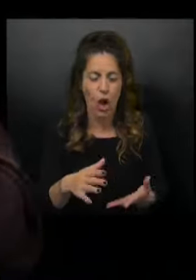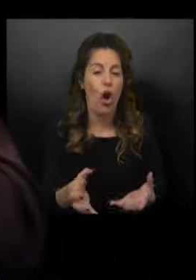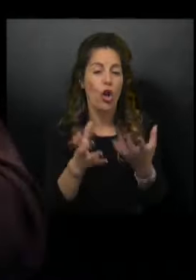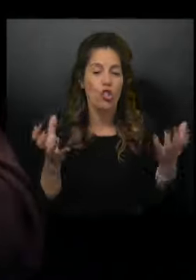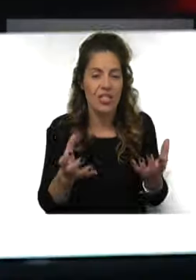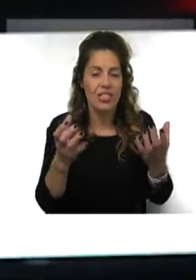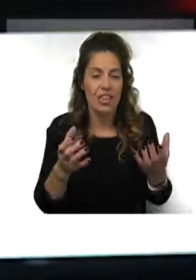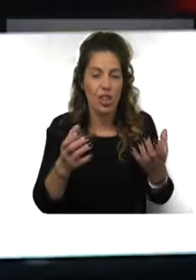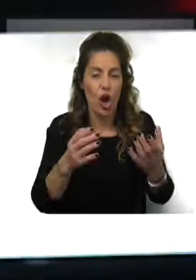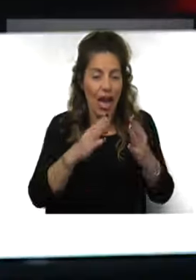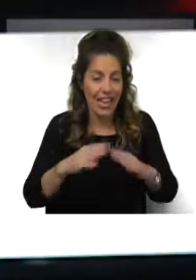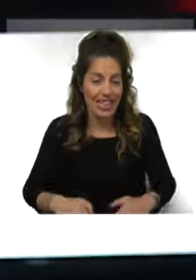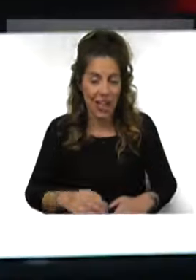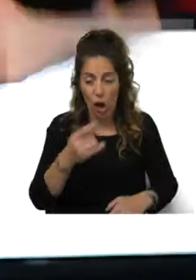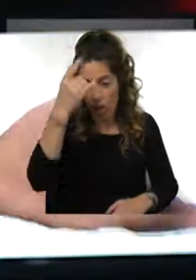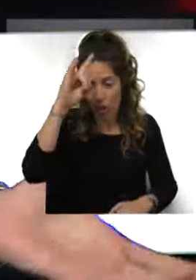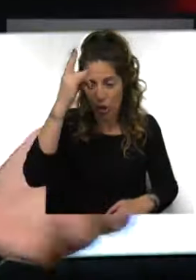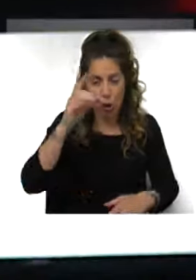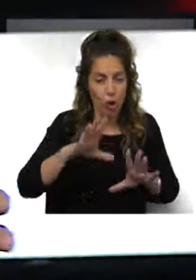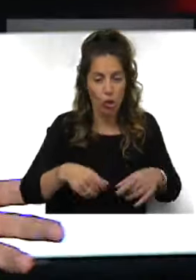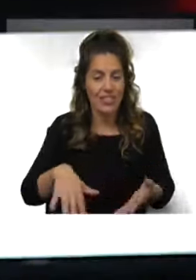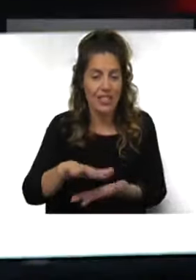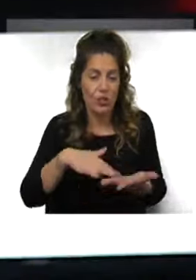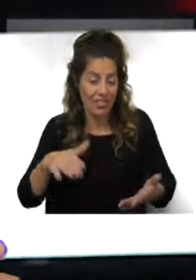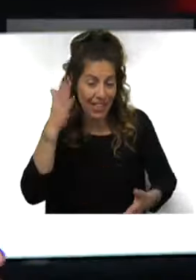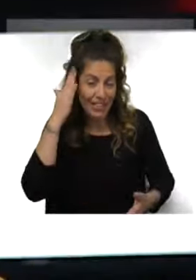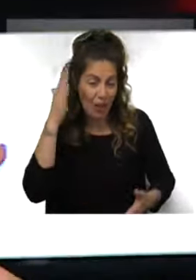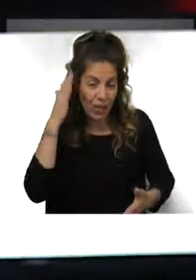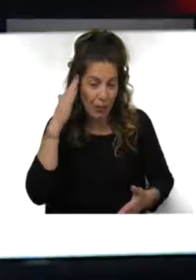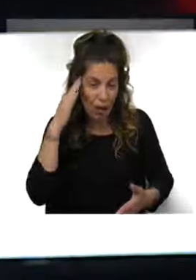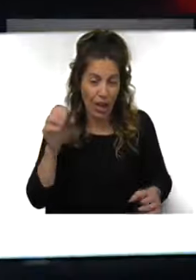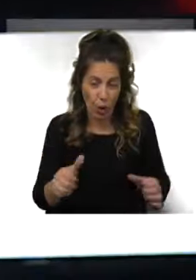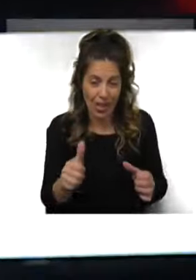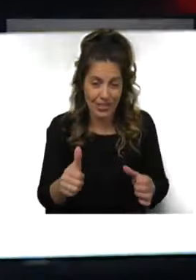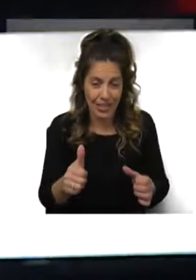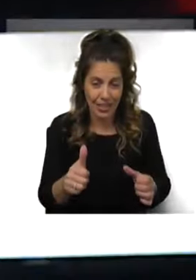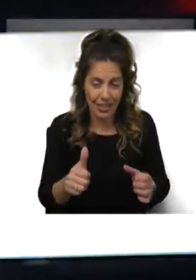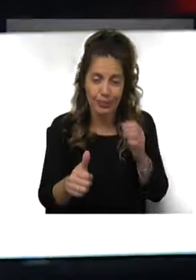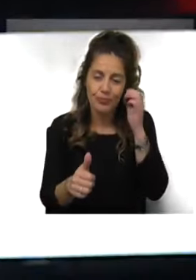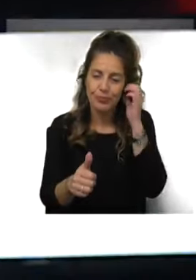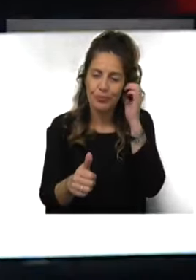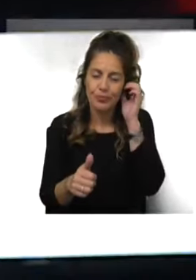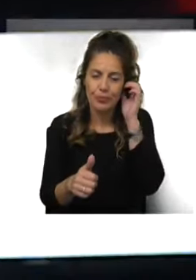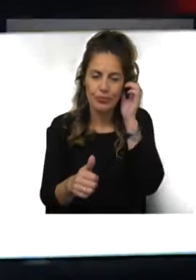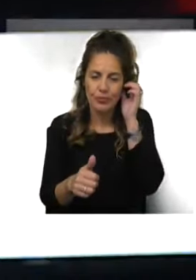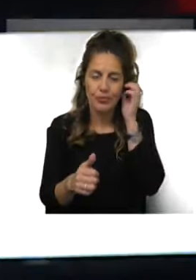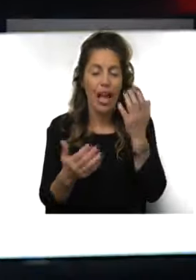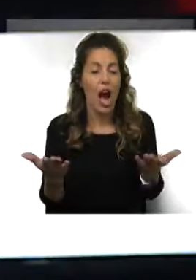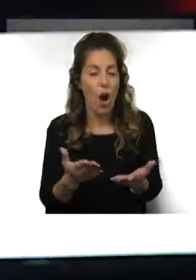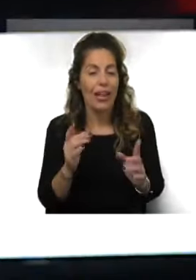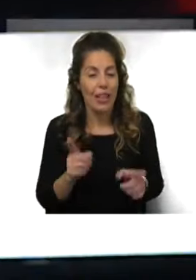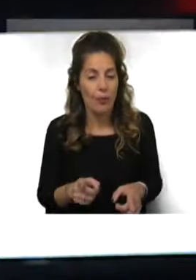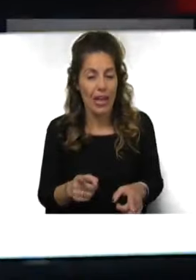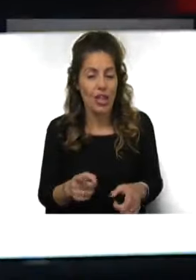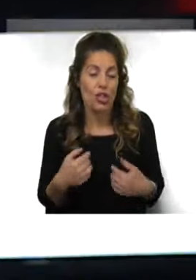Cerro del Toro o los incendios del Toro todas esas situaciones que sabemos que ahora yo también este Me permito decir lo